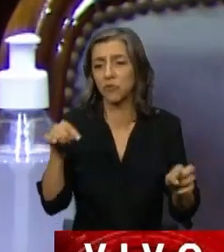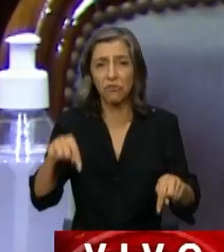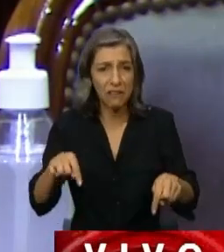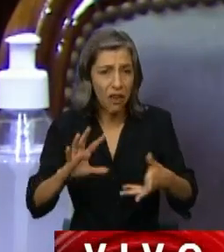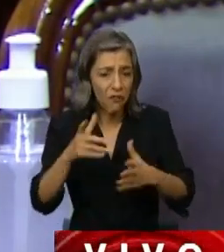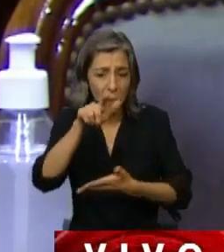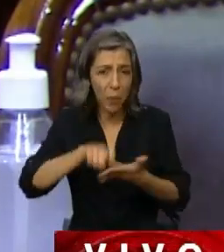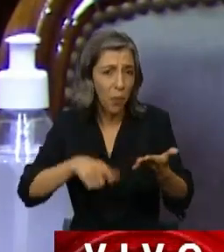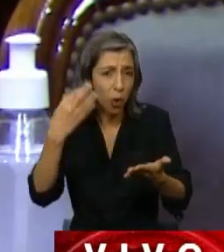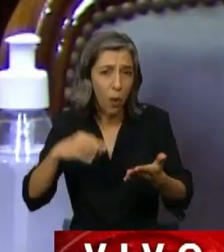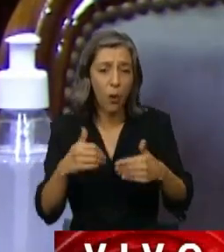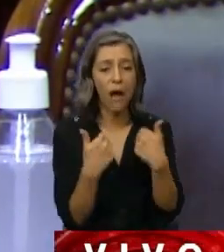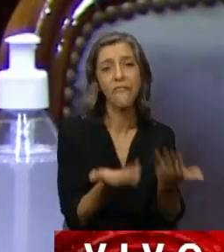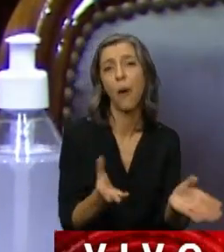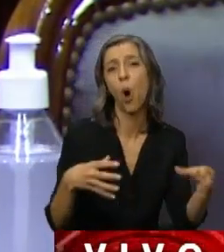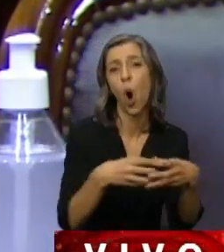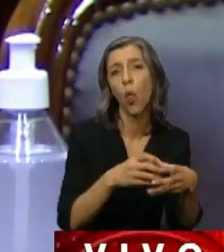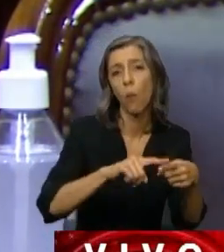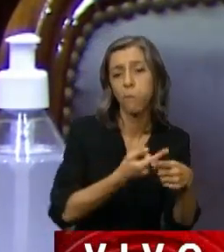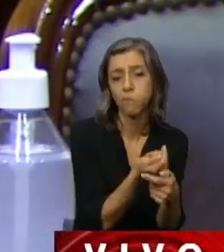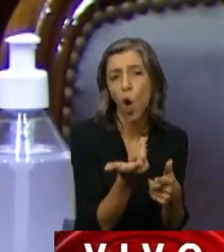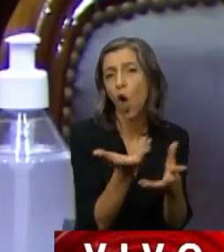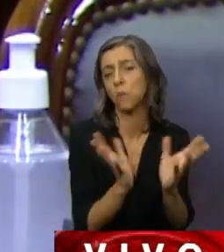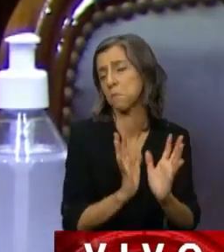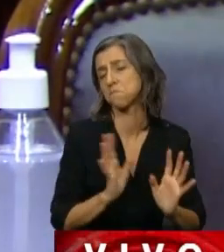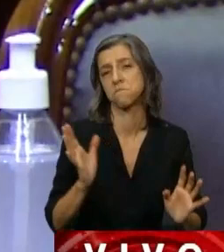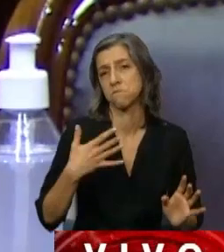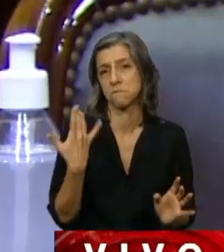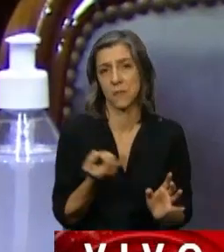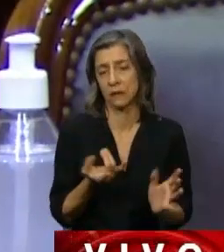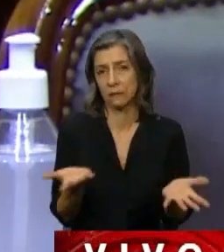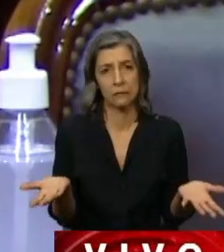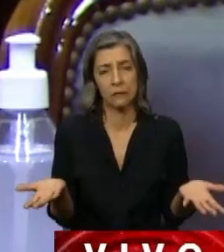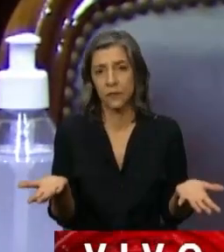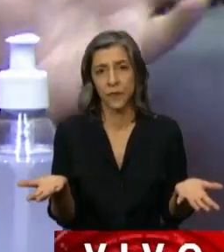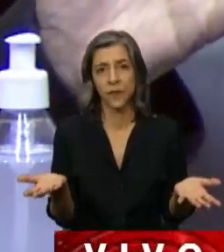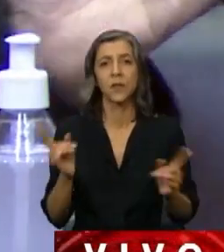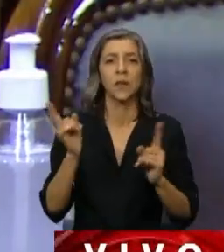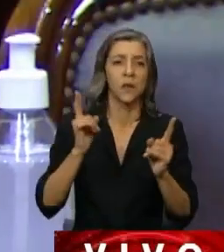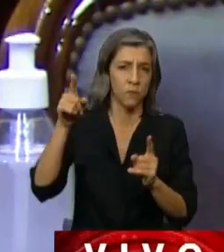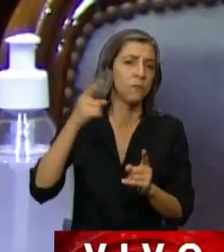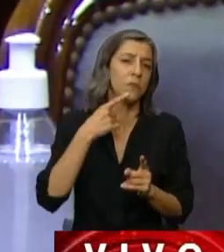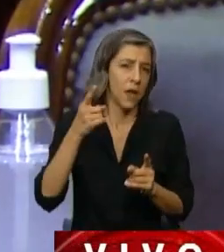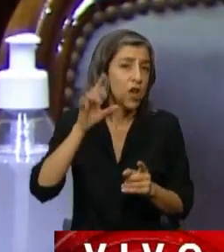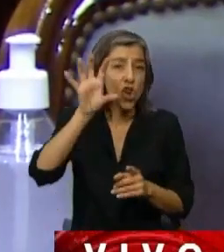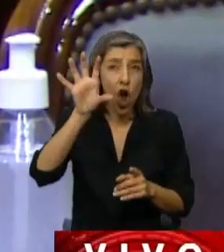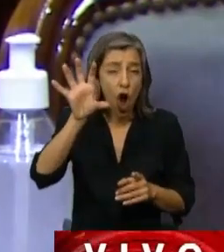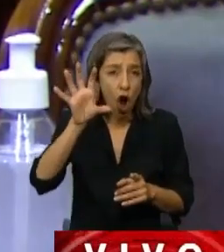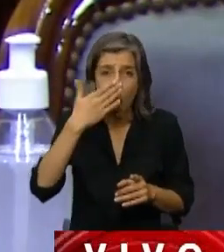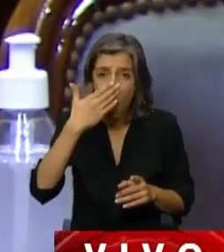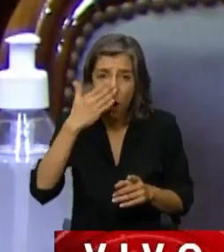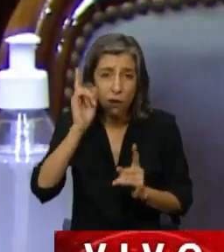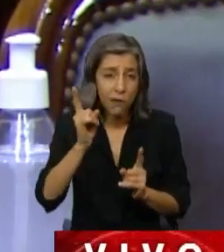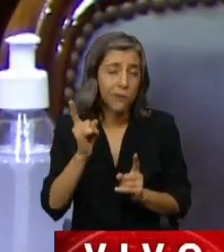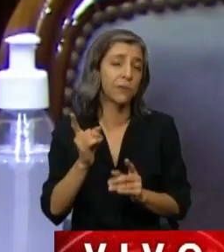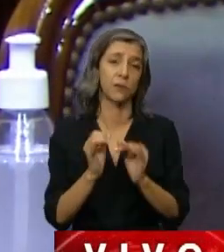la composición de la legislatura de córdoba de 70 miembros ha ido acumulando de tal forma que